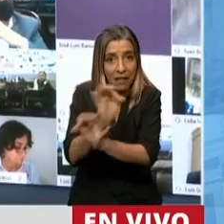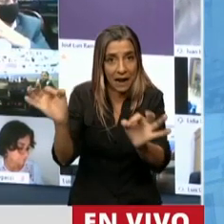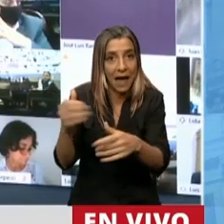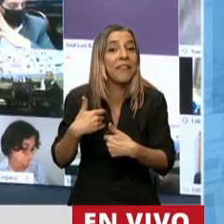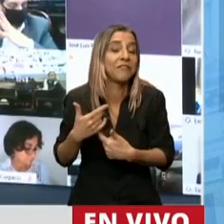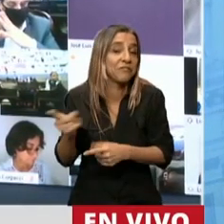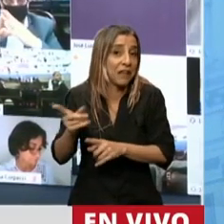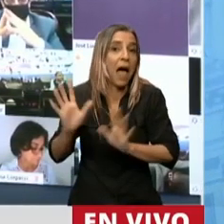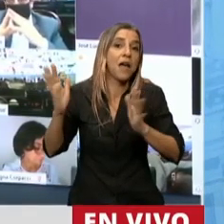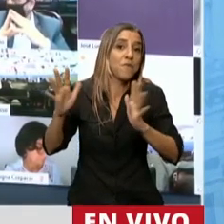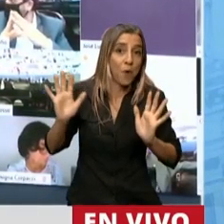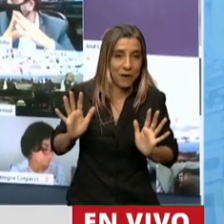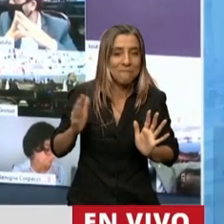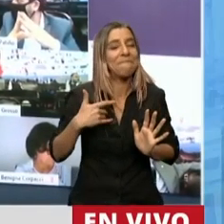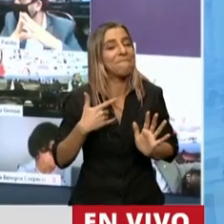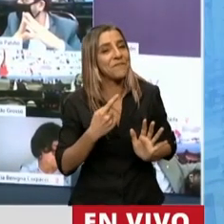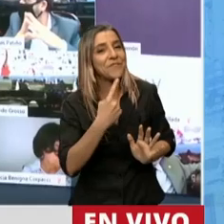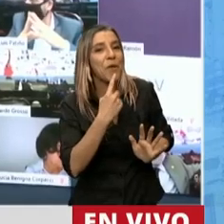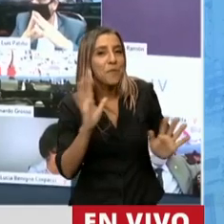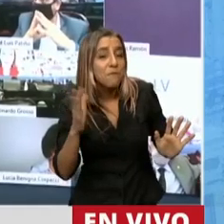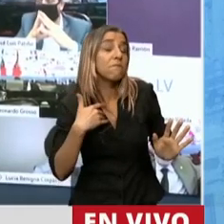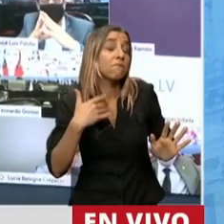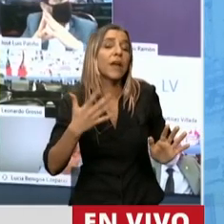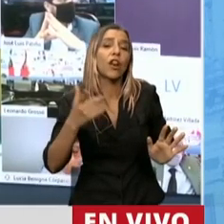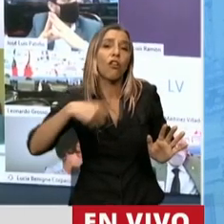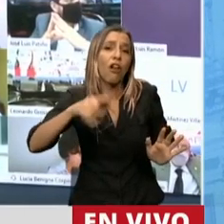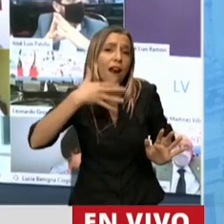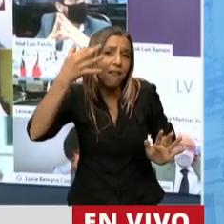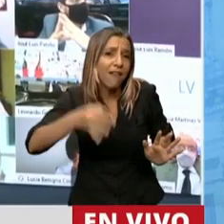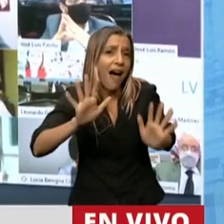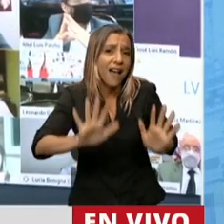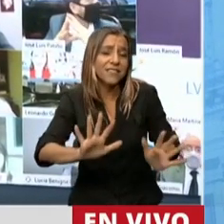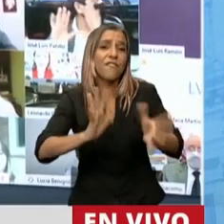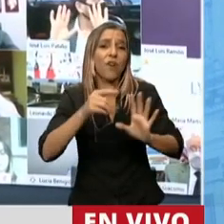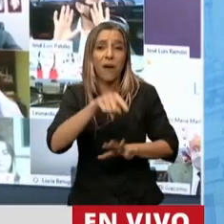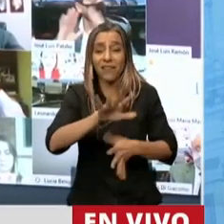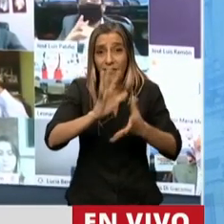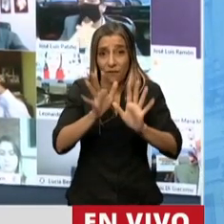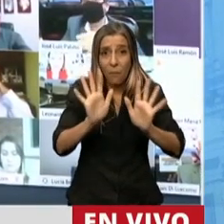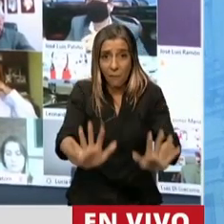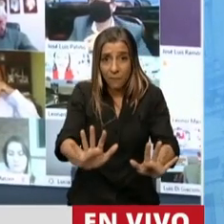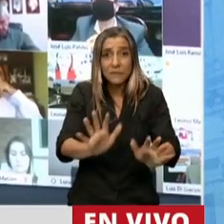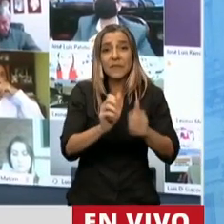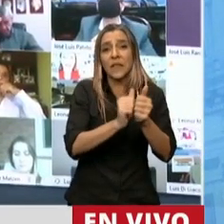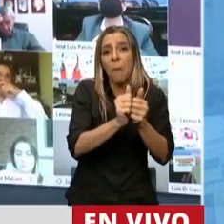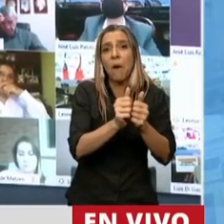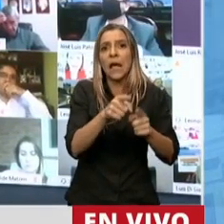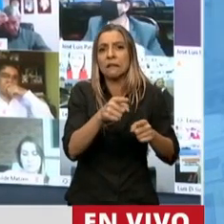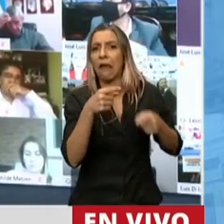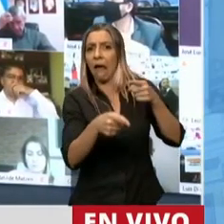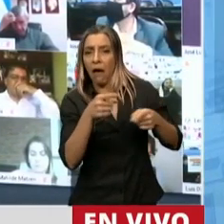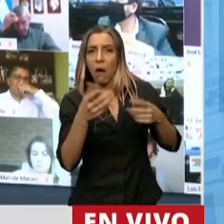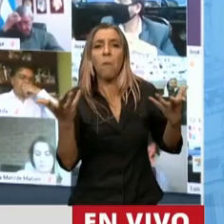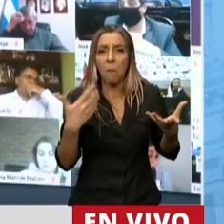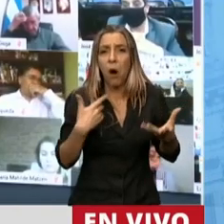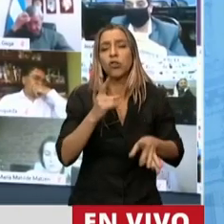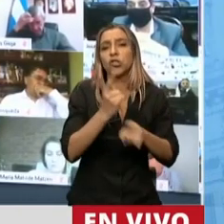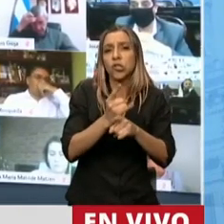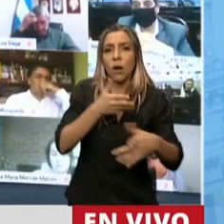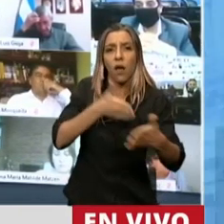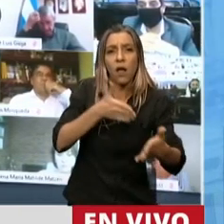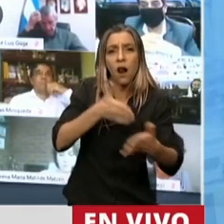una reflexión para terminar. Con esta inoperancia, estas idas y vueltas y este constante poner palos en la